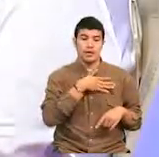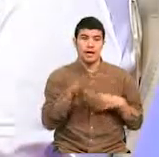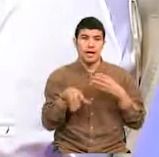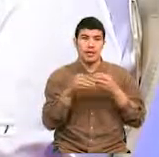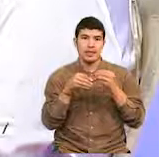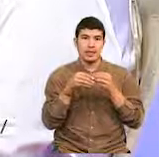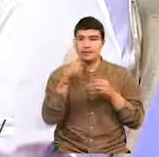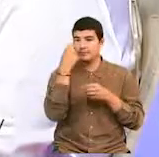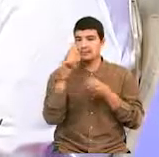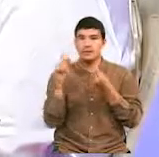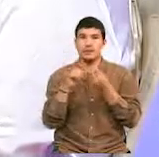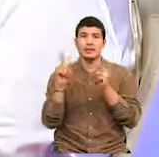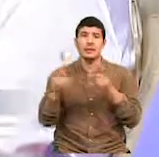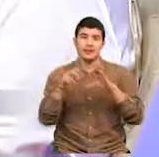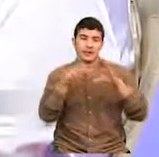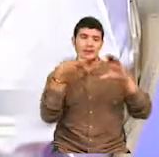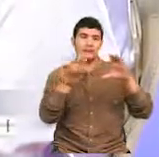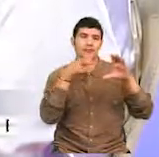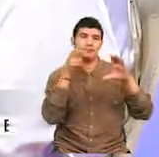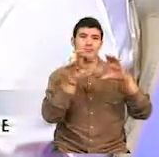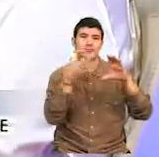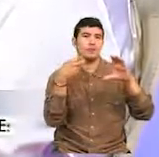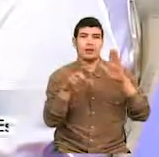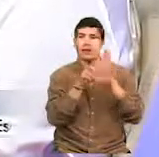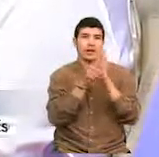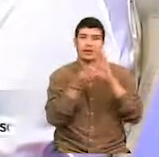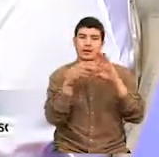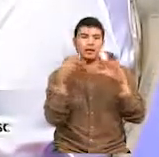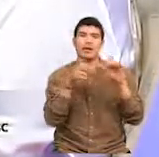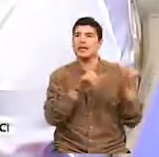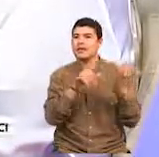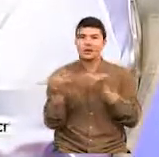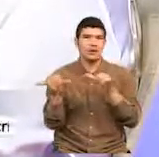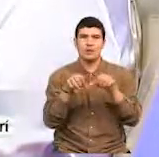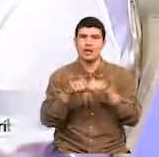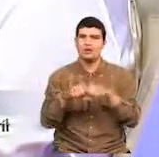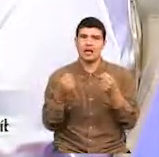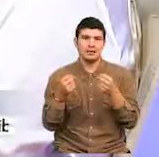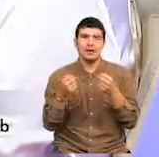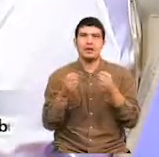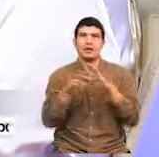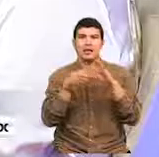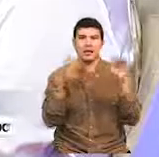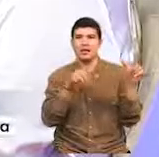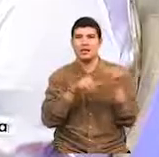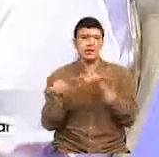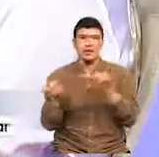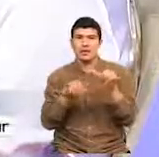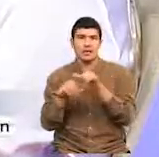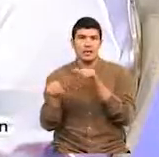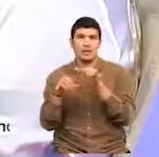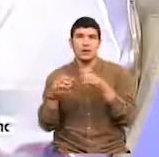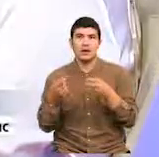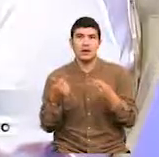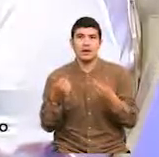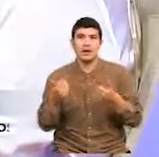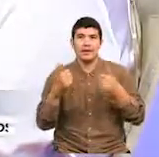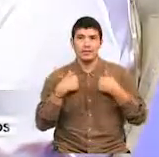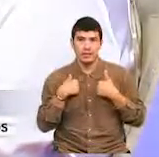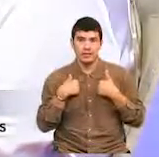narcotráfico, también tenemos la minería ilegal, que es igual de delictiva, igual de